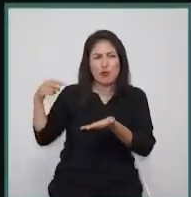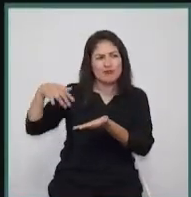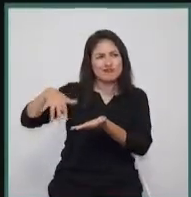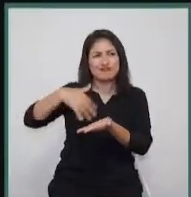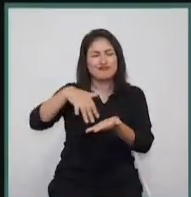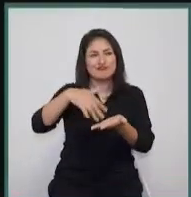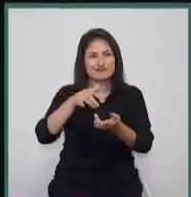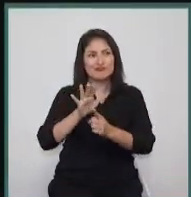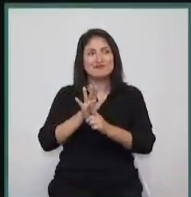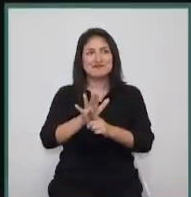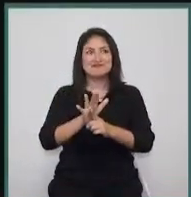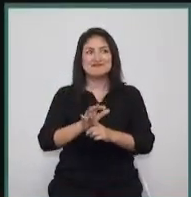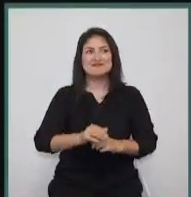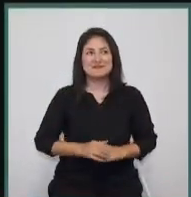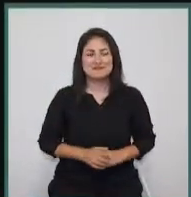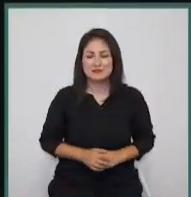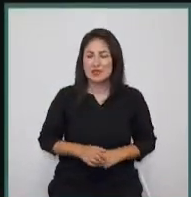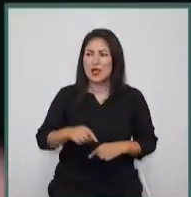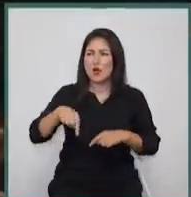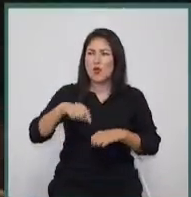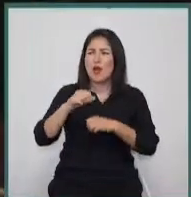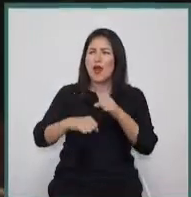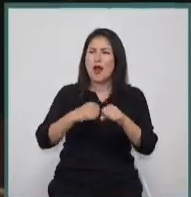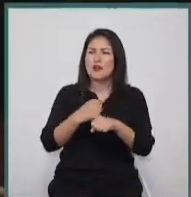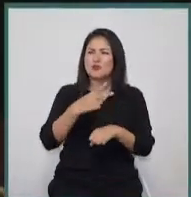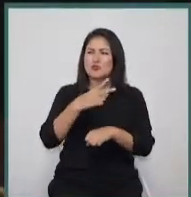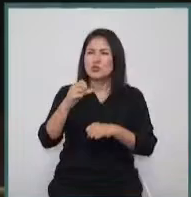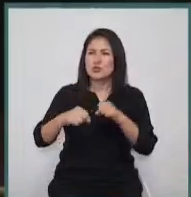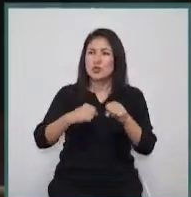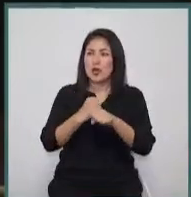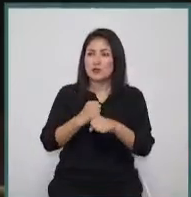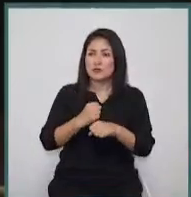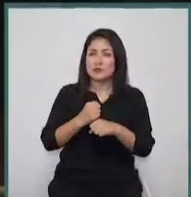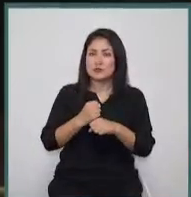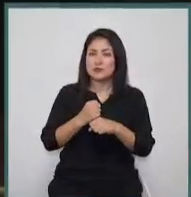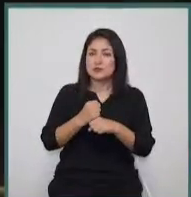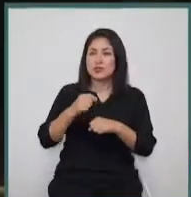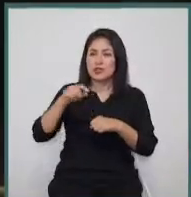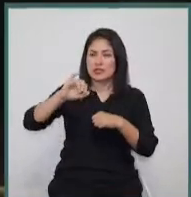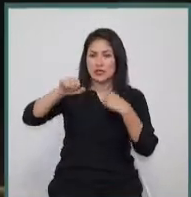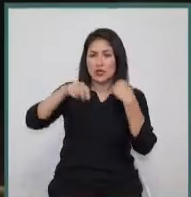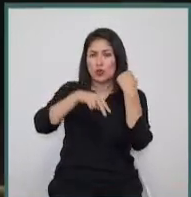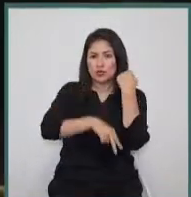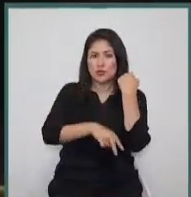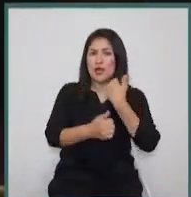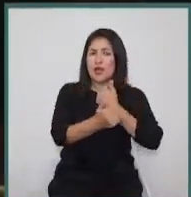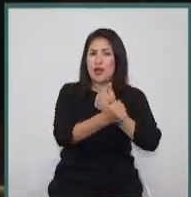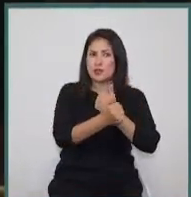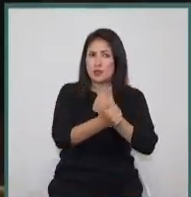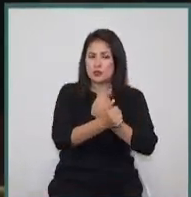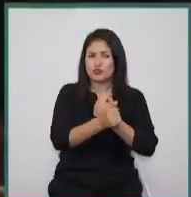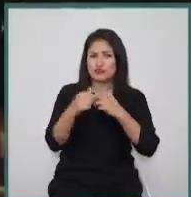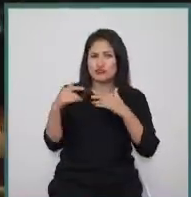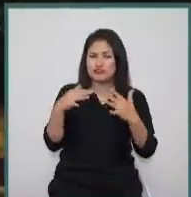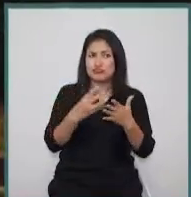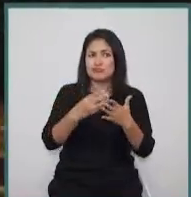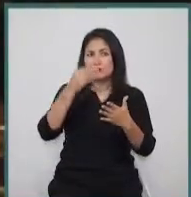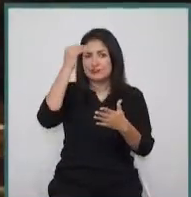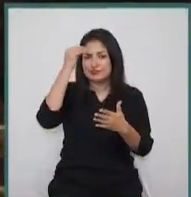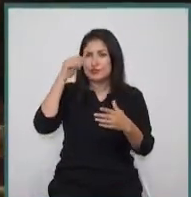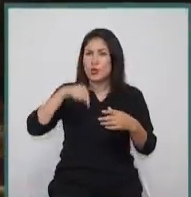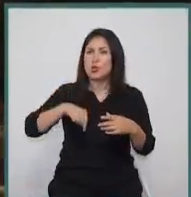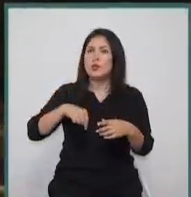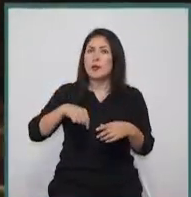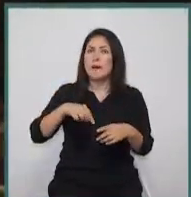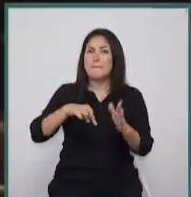tener escenarios como estos para presentarnos. Este año es el Bicentenario de Junín y Ayacucho. Entonces, con el proyecto especial